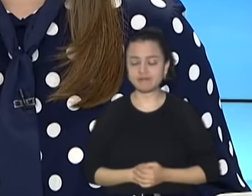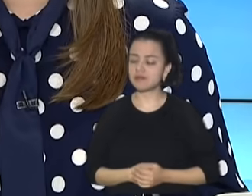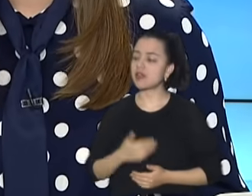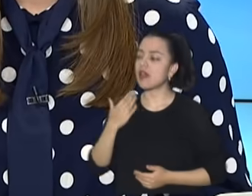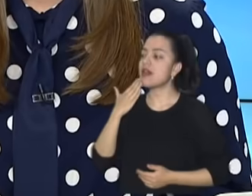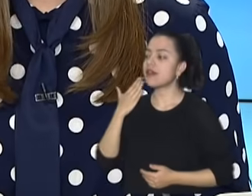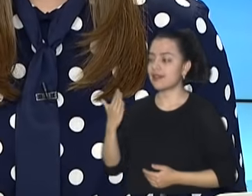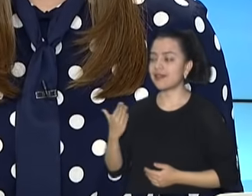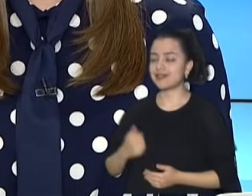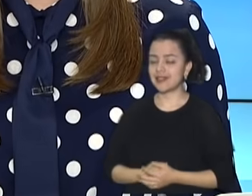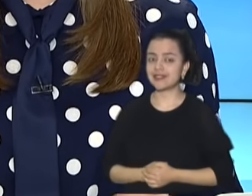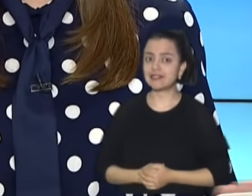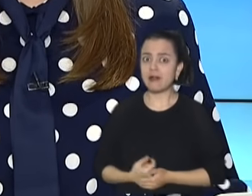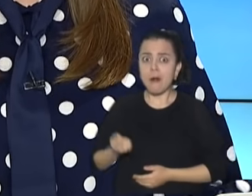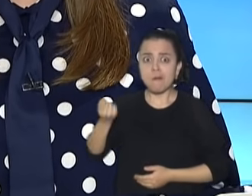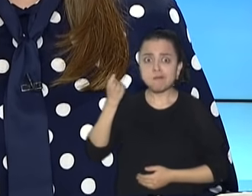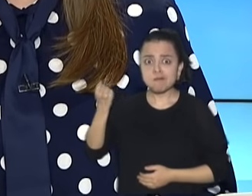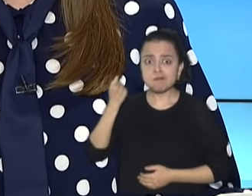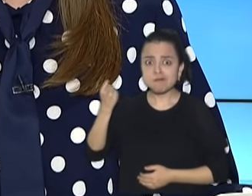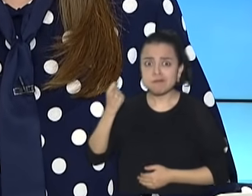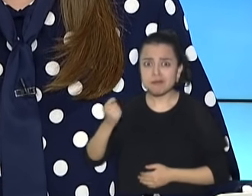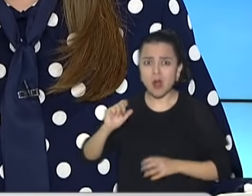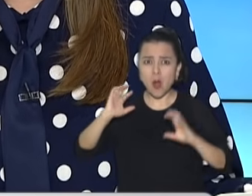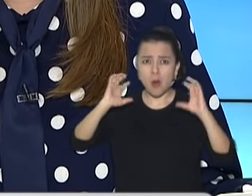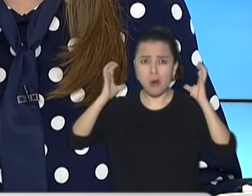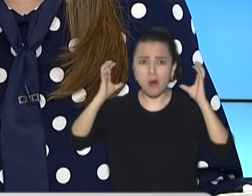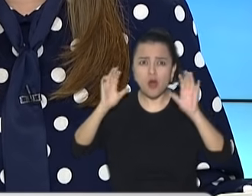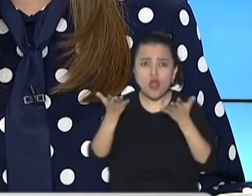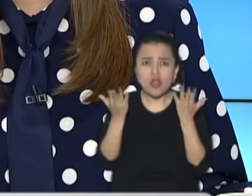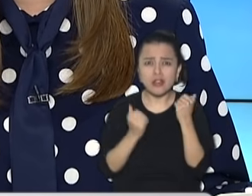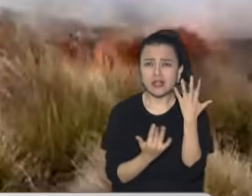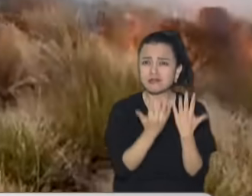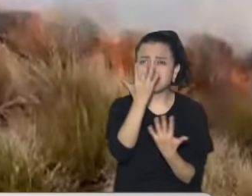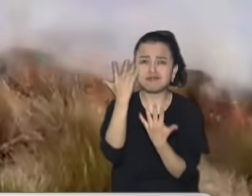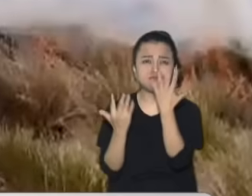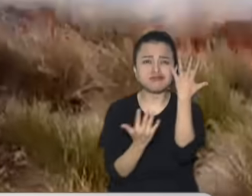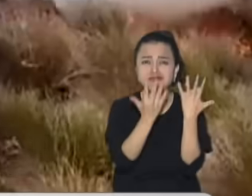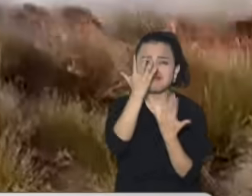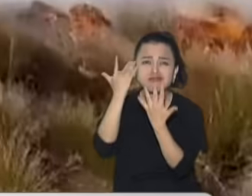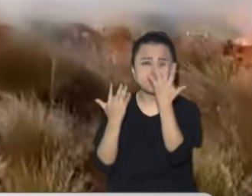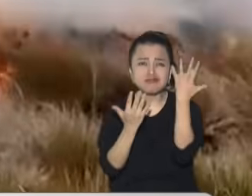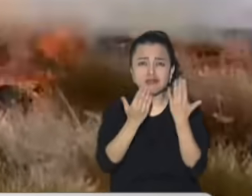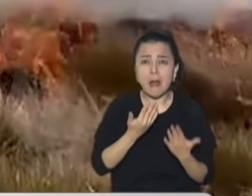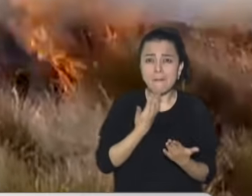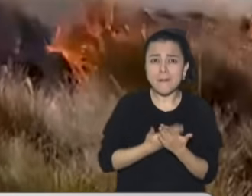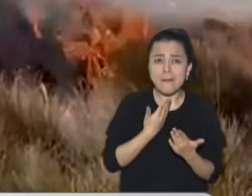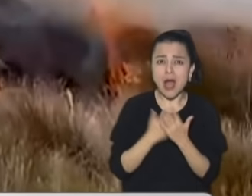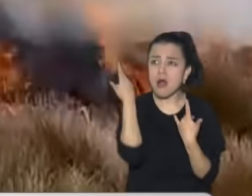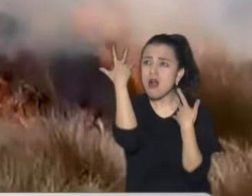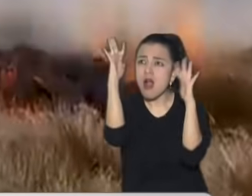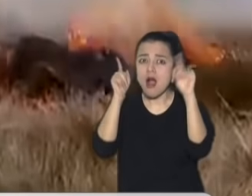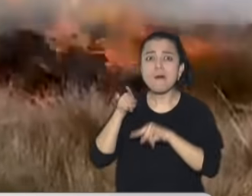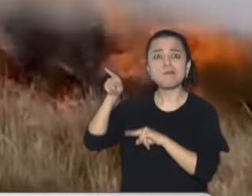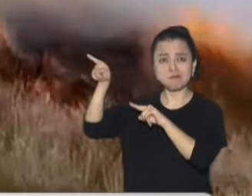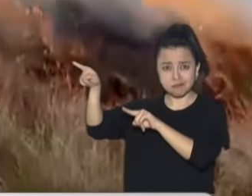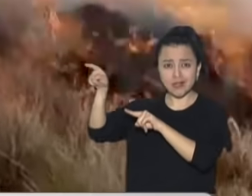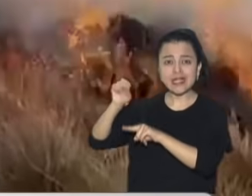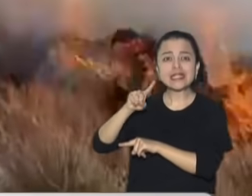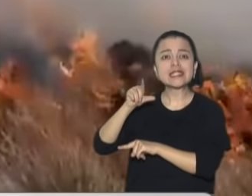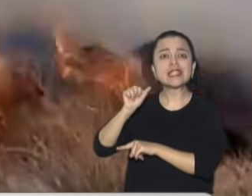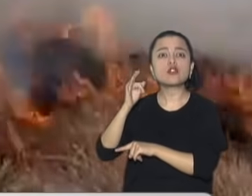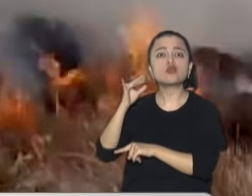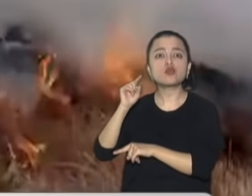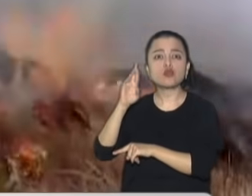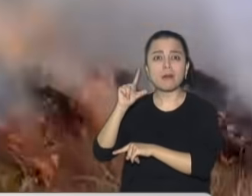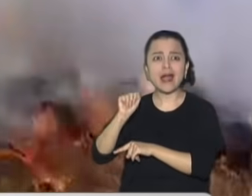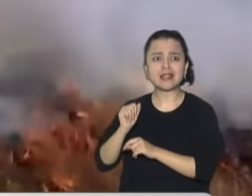muchas gracias. En las últimas horas se presentó un voraz incendio en el páramo de Santurbán. Más de 4 horas duró la conflagración que